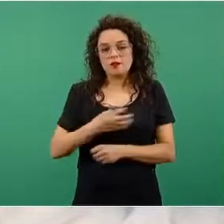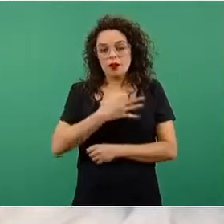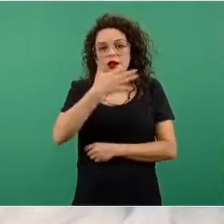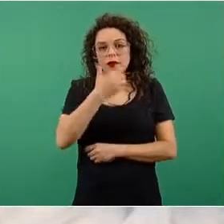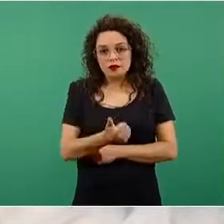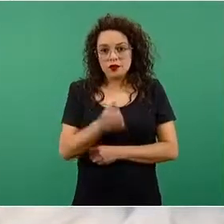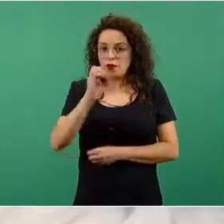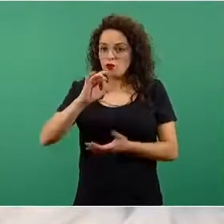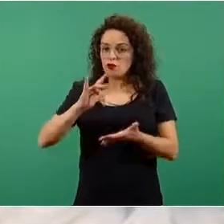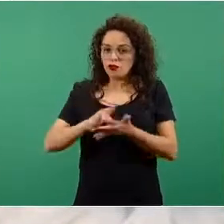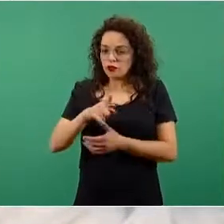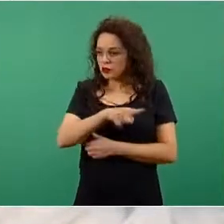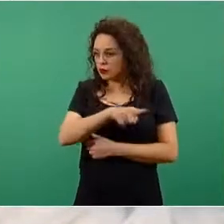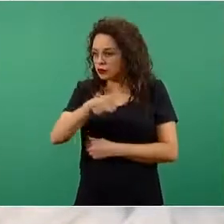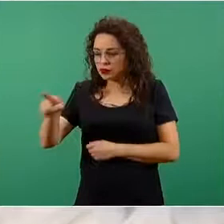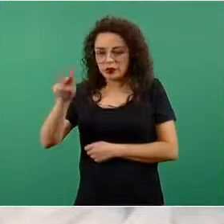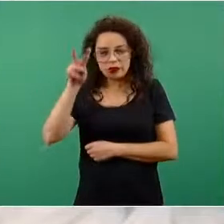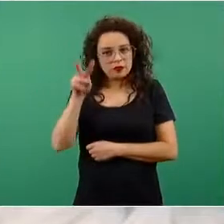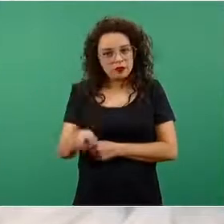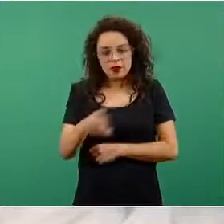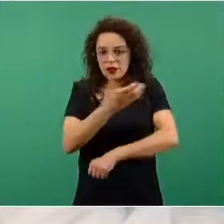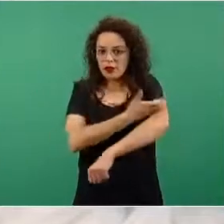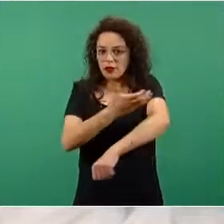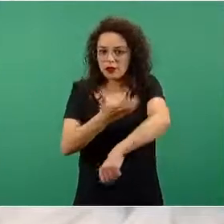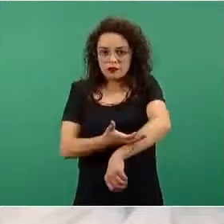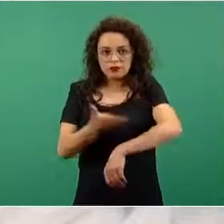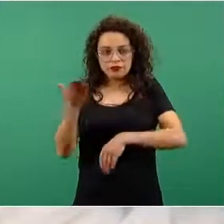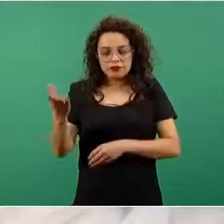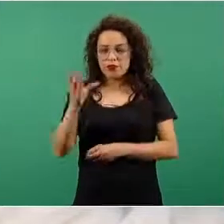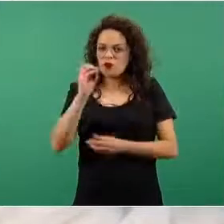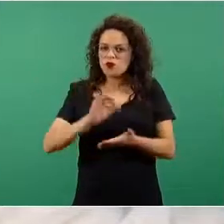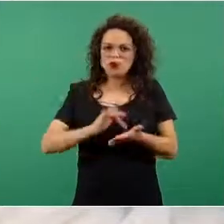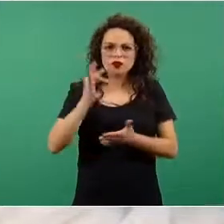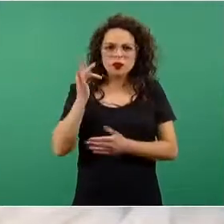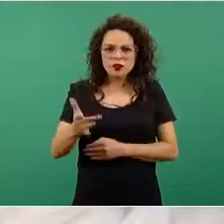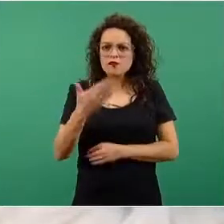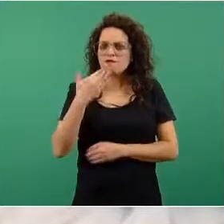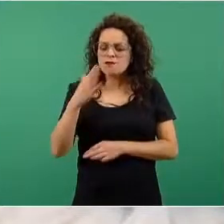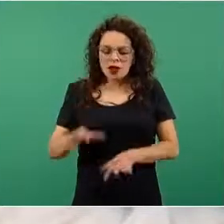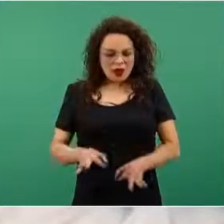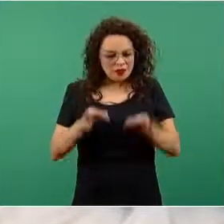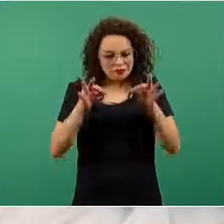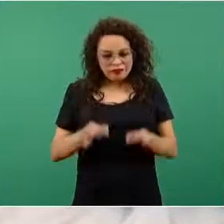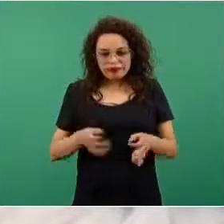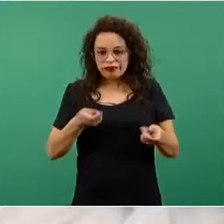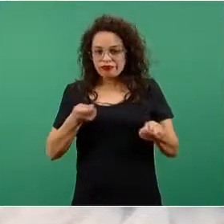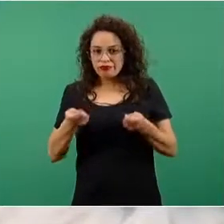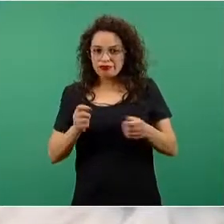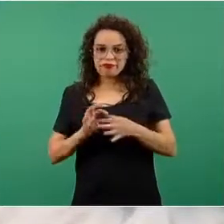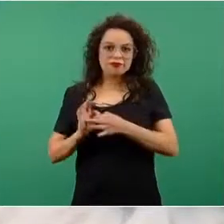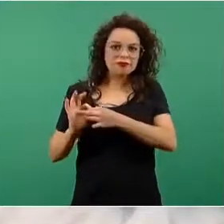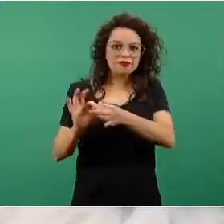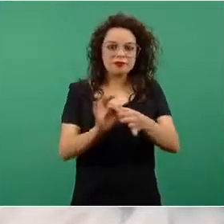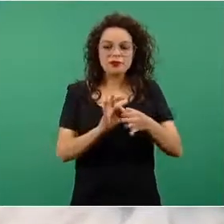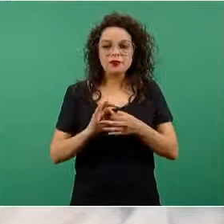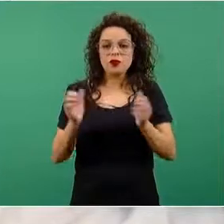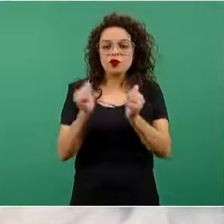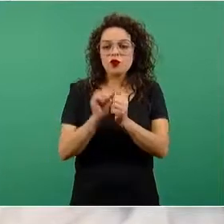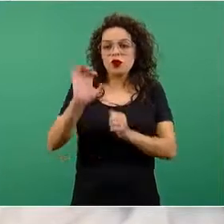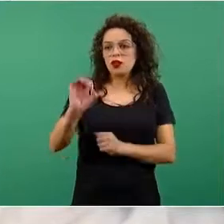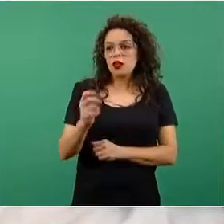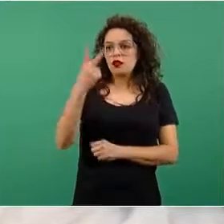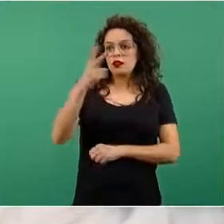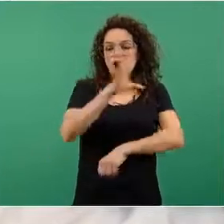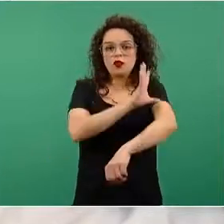ellos, todas nuestras compañeras y compañeros delegados del bienestar, que han estado en perfecta coordinación con los 32 coordinadores